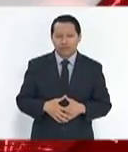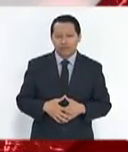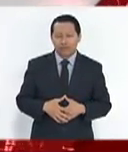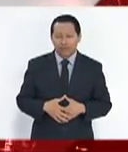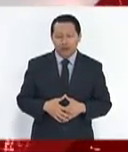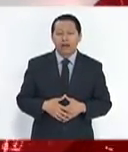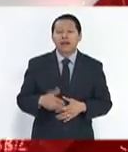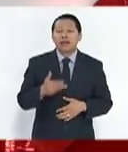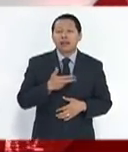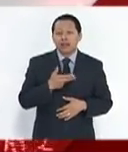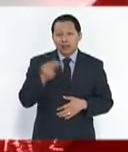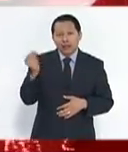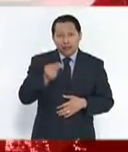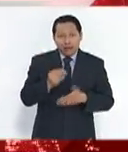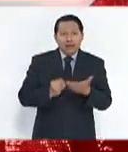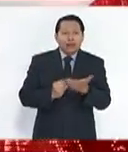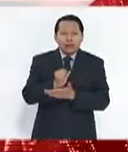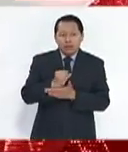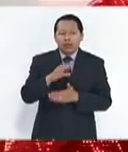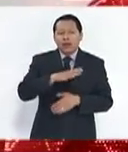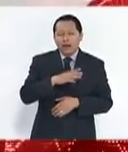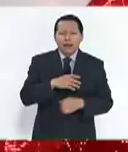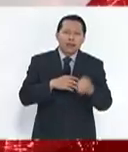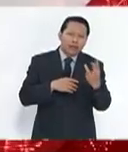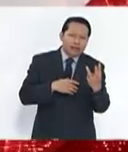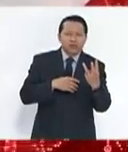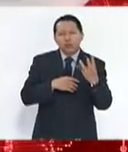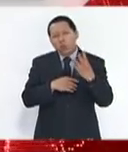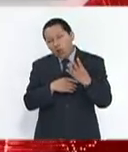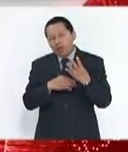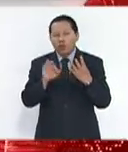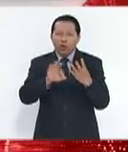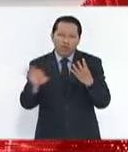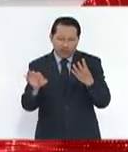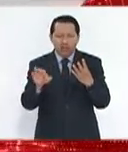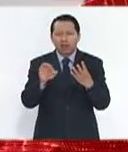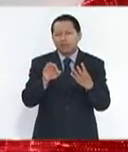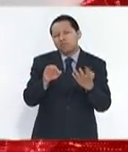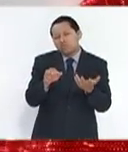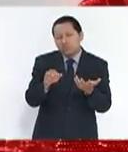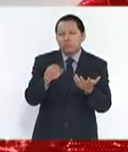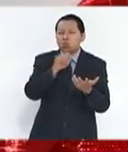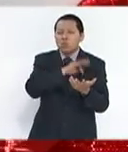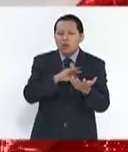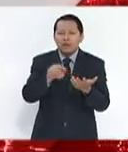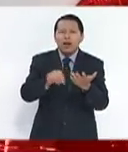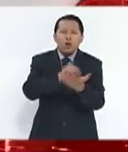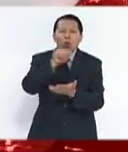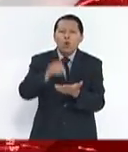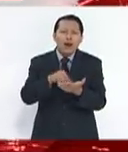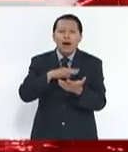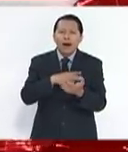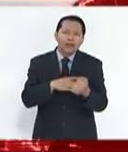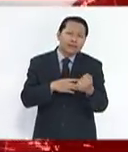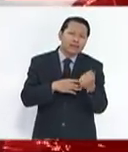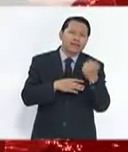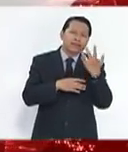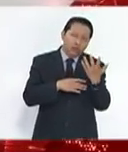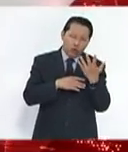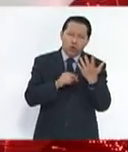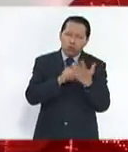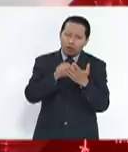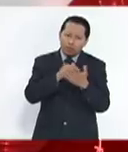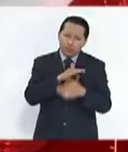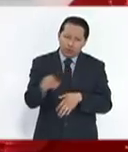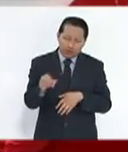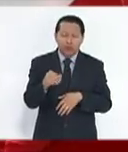Tenemos que tomar una decisión. Tenemos 3 o 4 fechas y eso incluye las ubicaciones en las que tenemos 5 posibles ubicaciones.